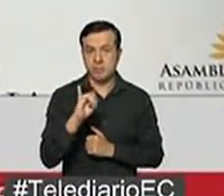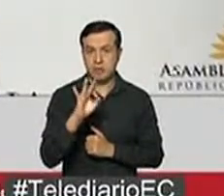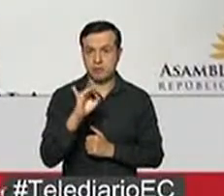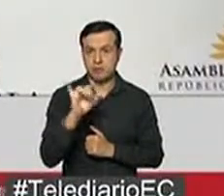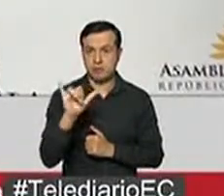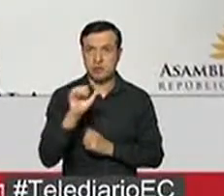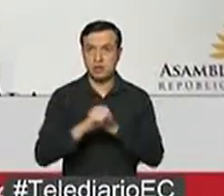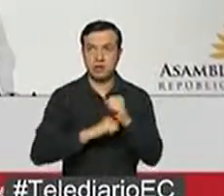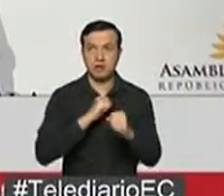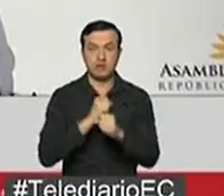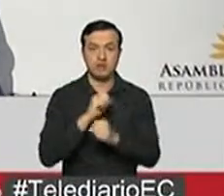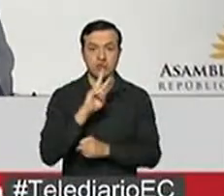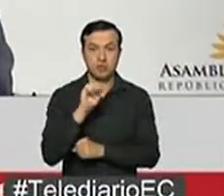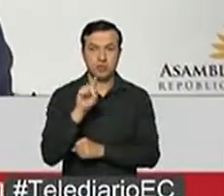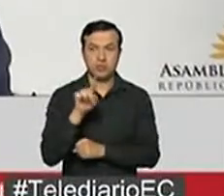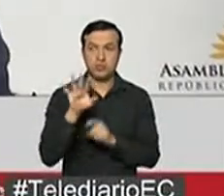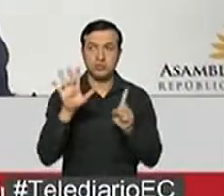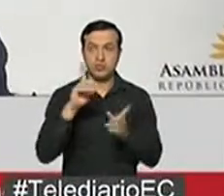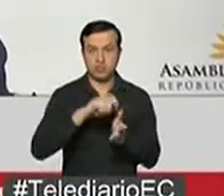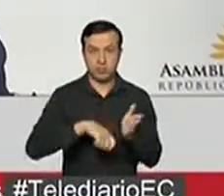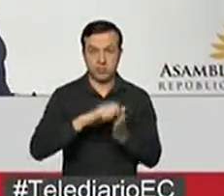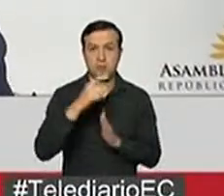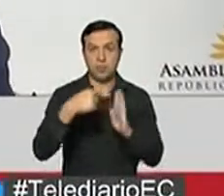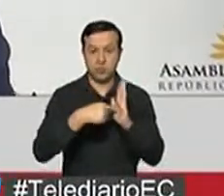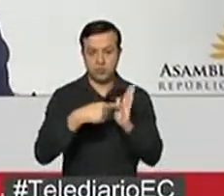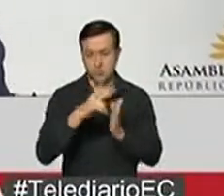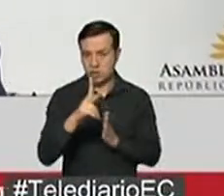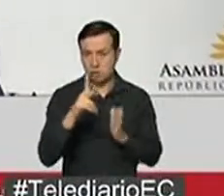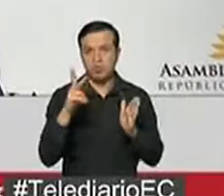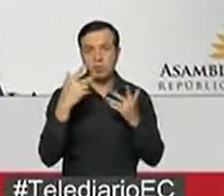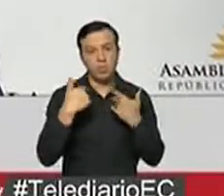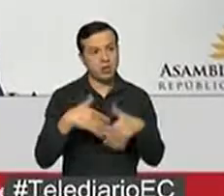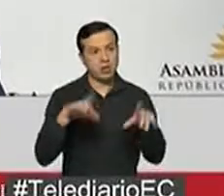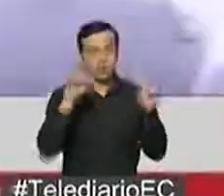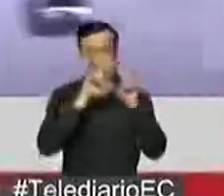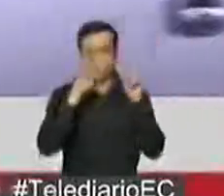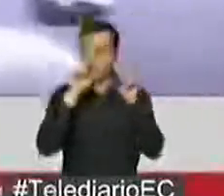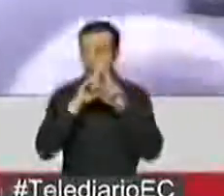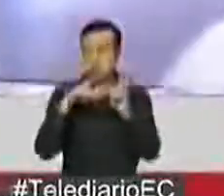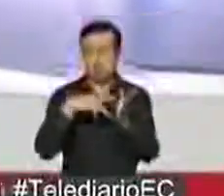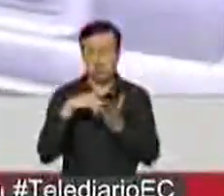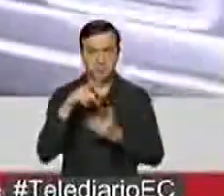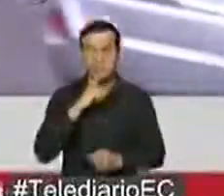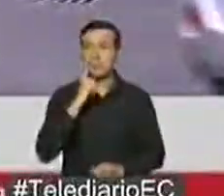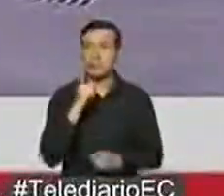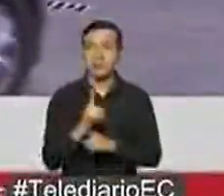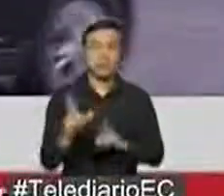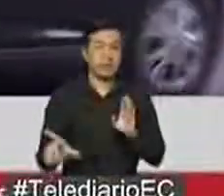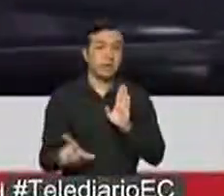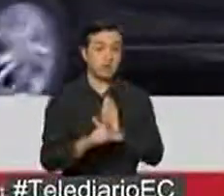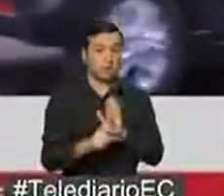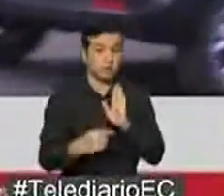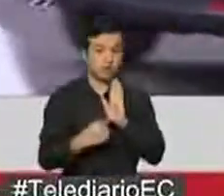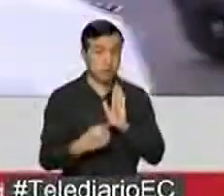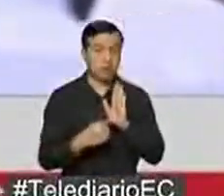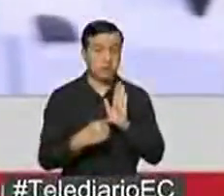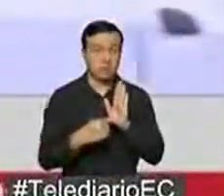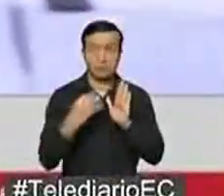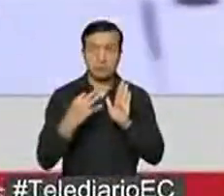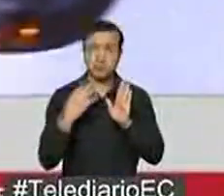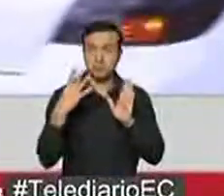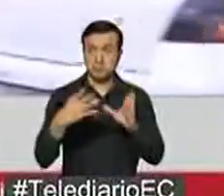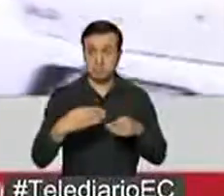desde el año 2016 y pagamos impuestos como cualquier compañía normal y ya que en la ley tributaria se admite esta